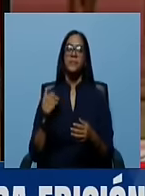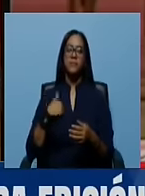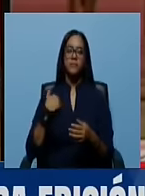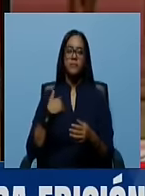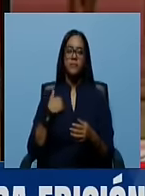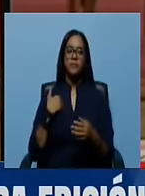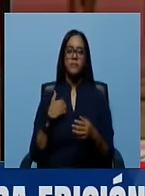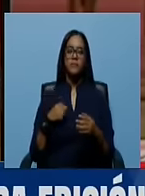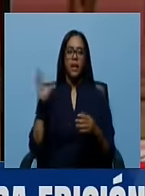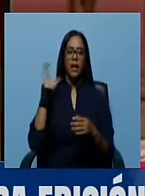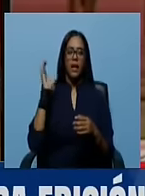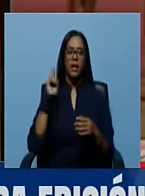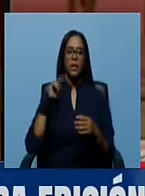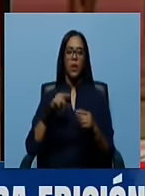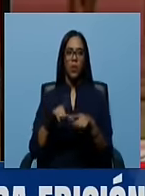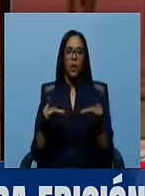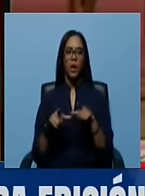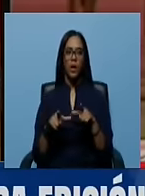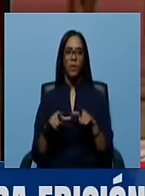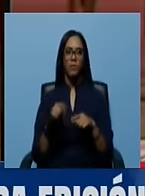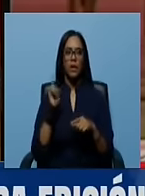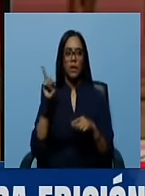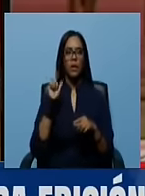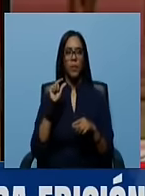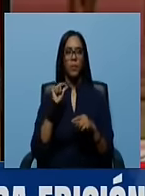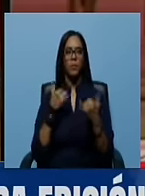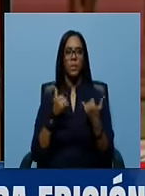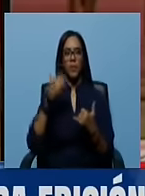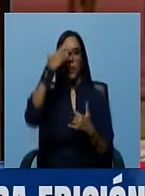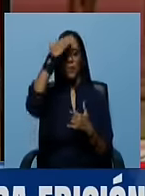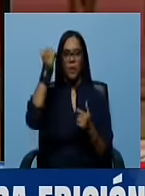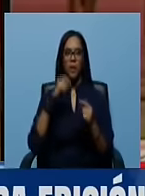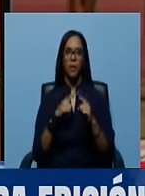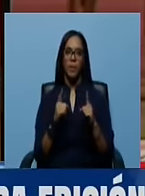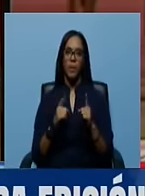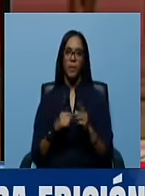lugar. Aquel momento que ya hemos olvidado,